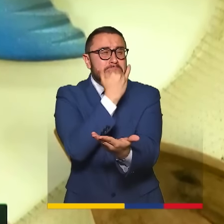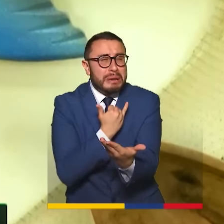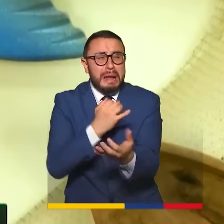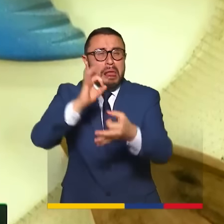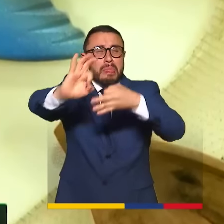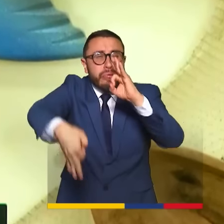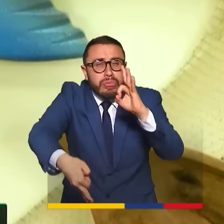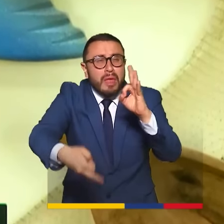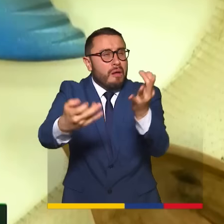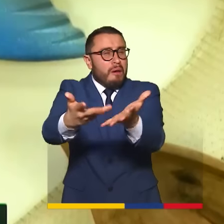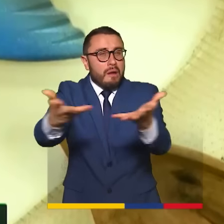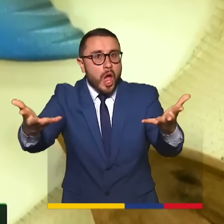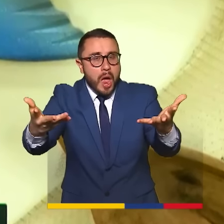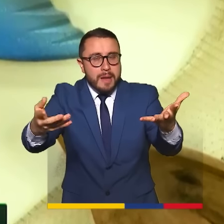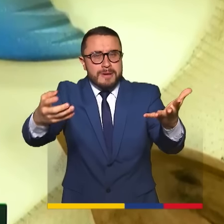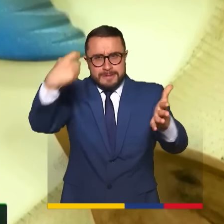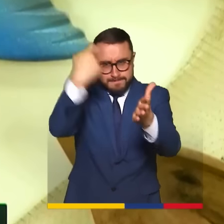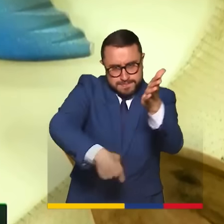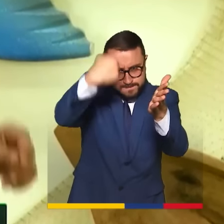Ahora usted es Quijote.